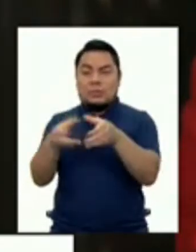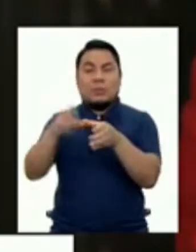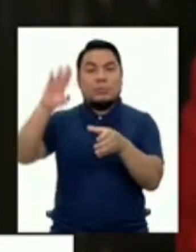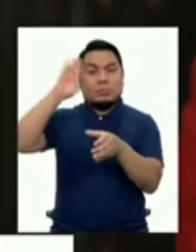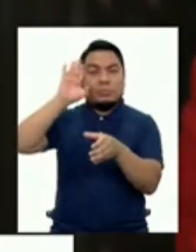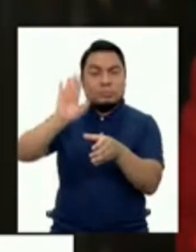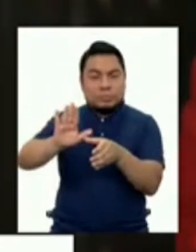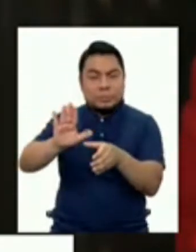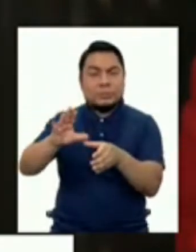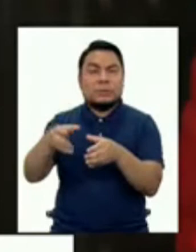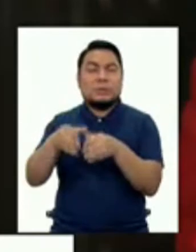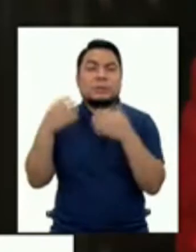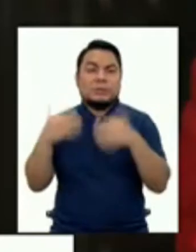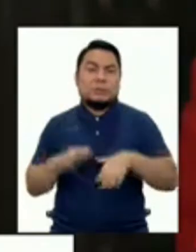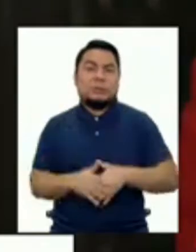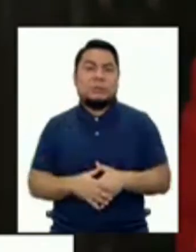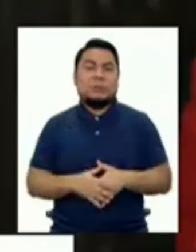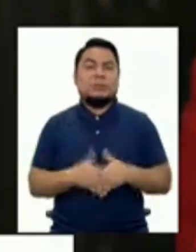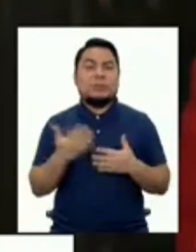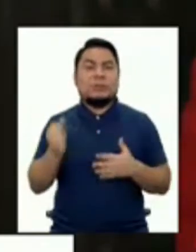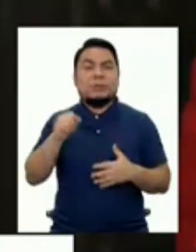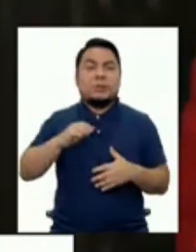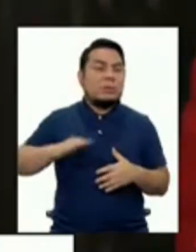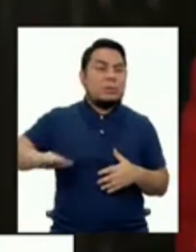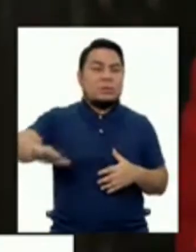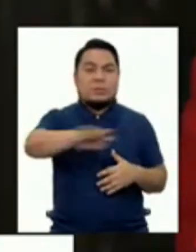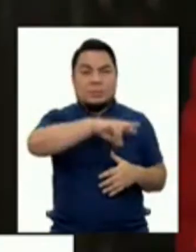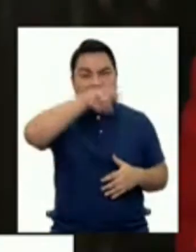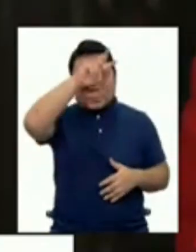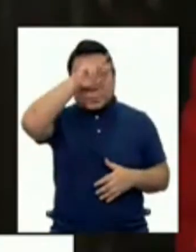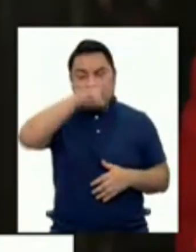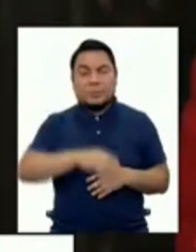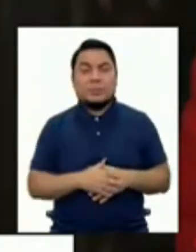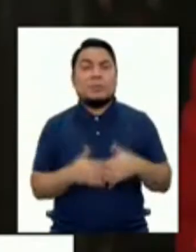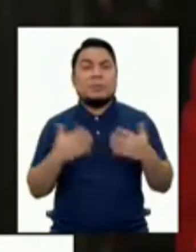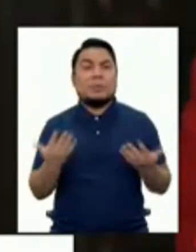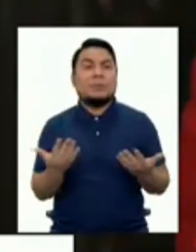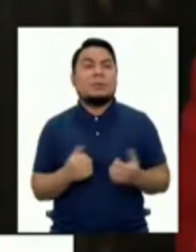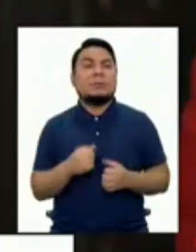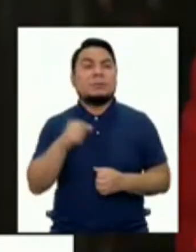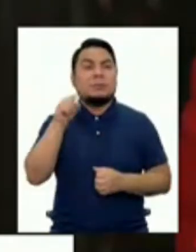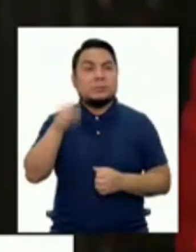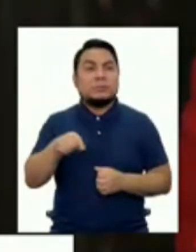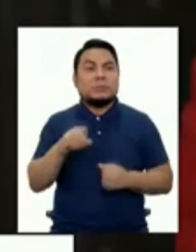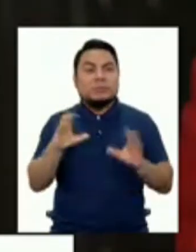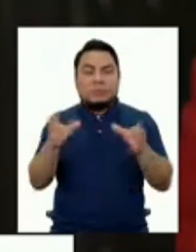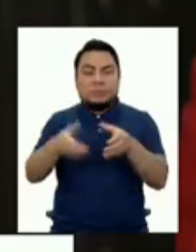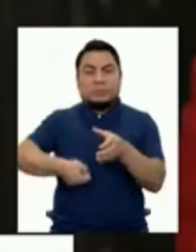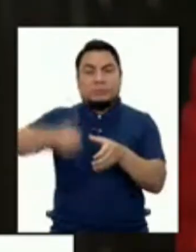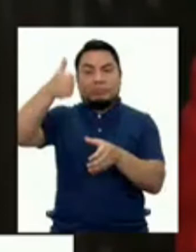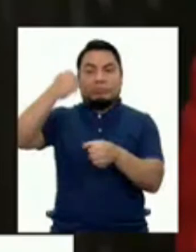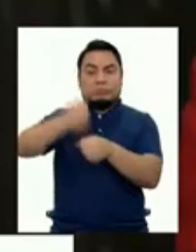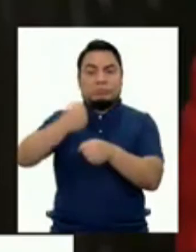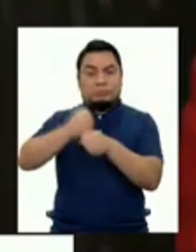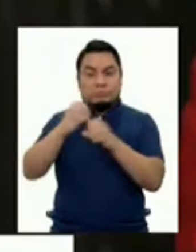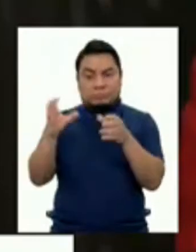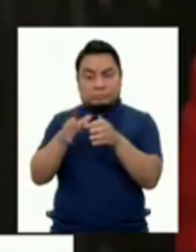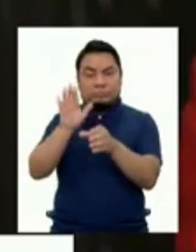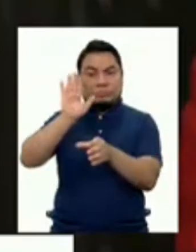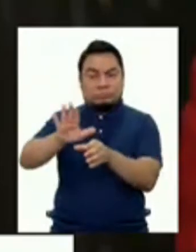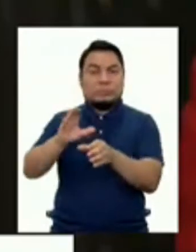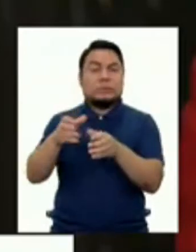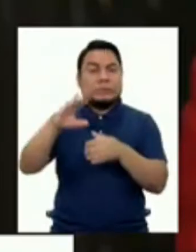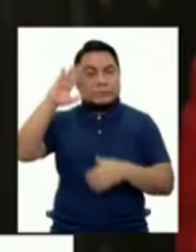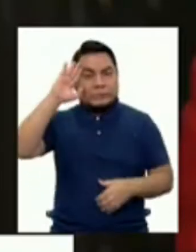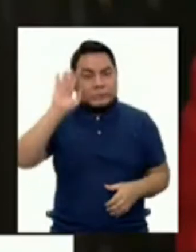Policía Nacional ha sido a nivel nacional, de manera tal de que los comandos respectivos, en